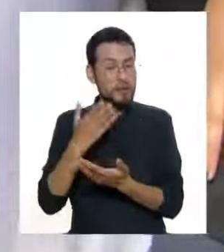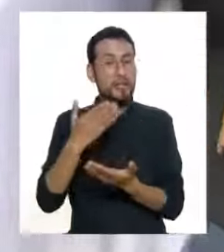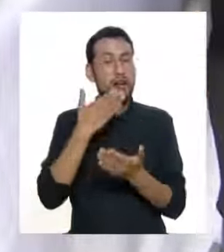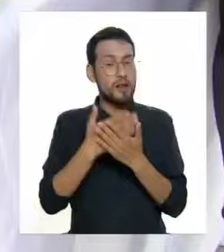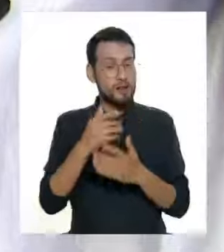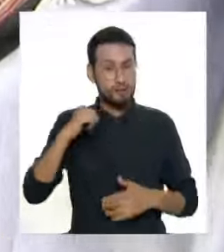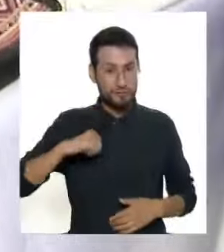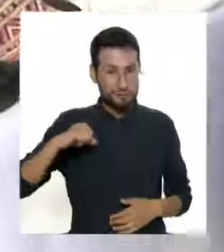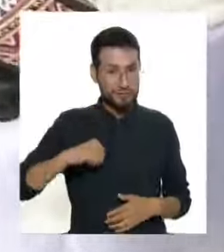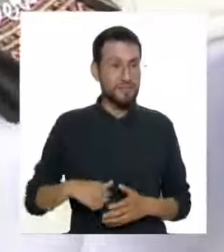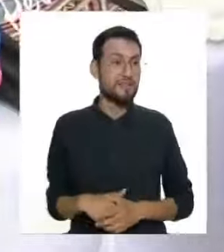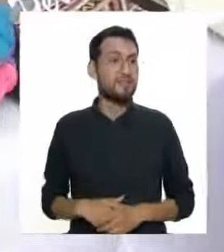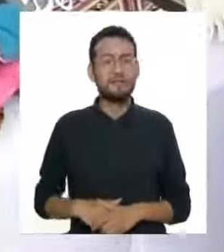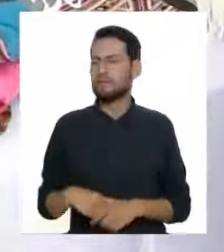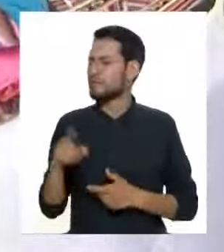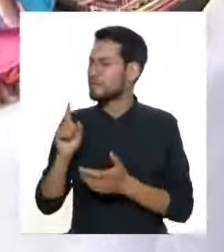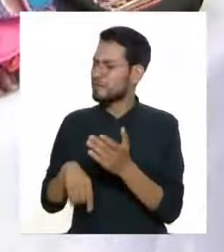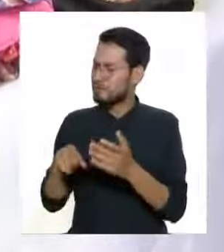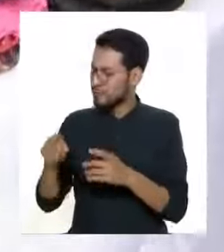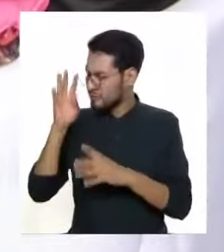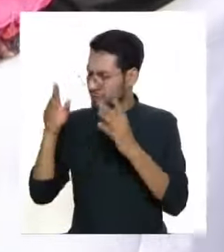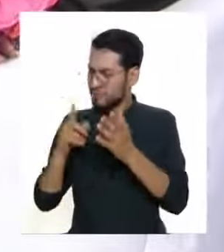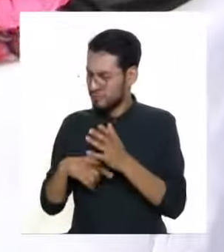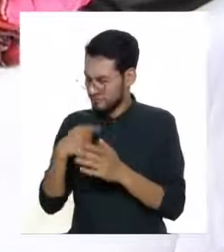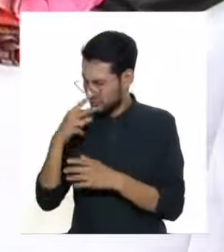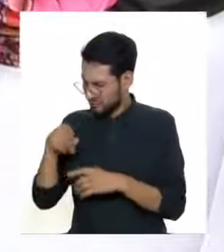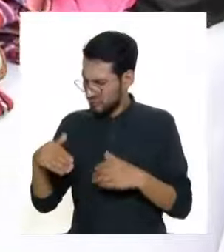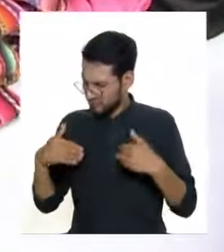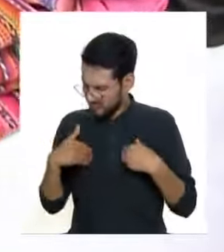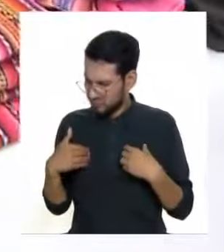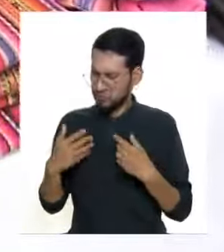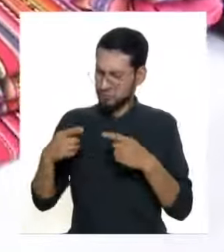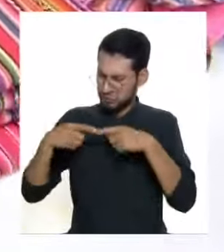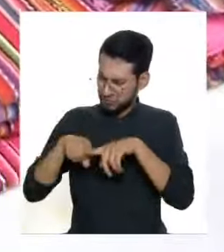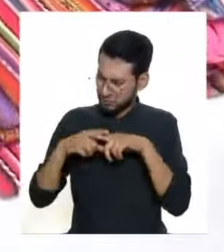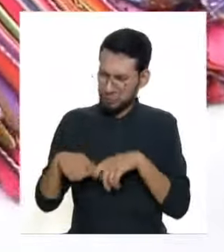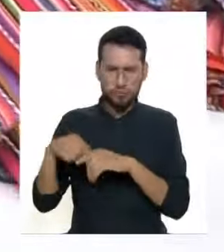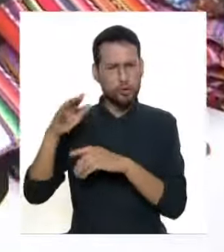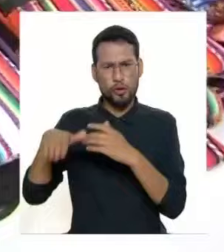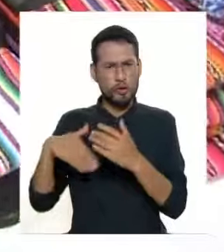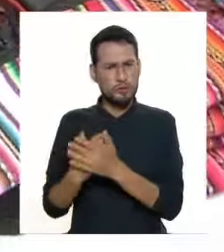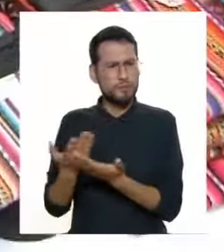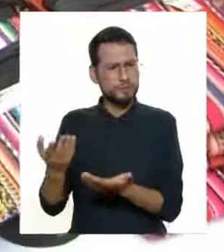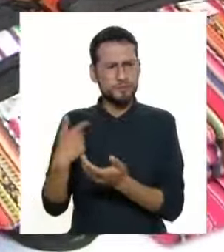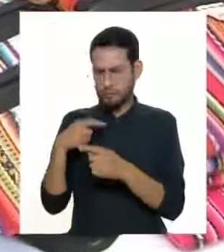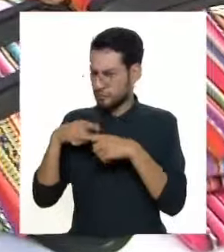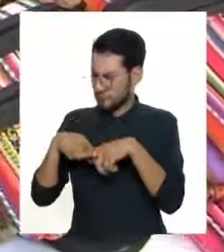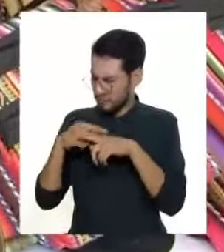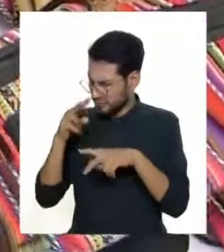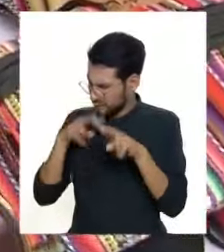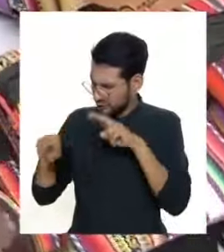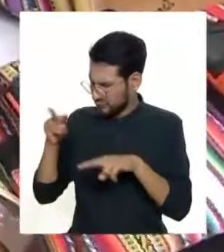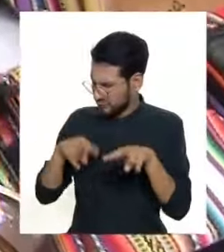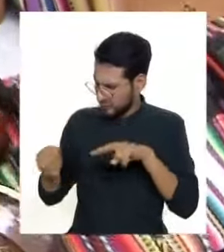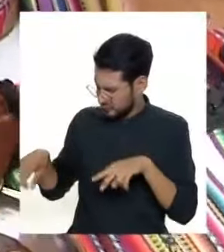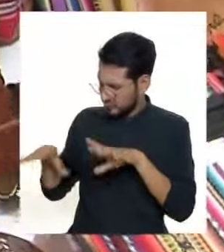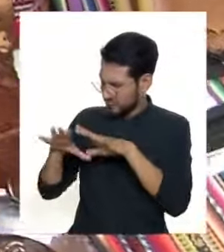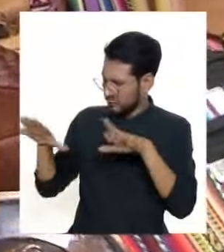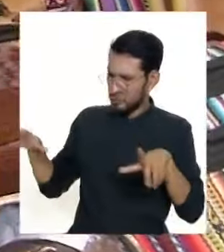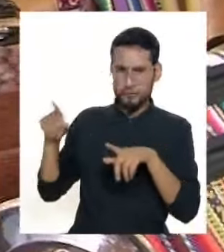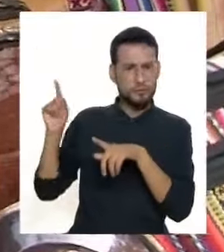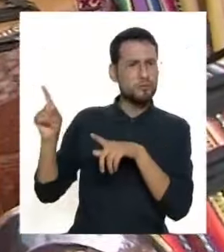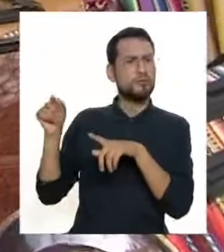a la municipalidad. ¿En qué consiste ese emprendimiento? Yo veo que realizas estos tejidos. Todo lo que hacemos, lo que estamos viendo ahora en las pantallas,